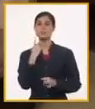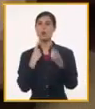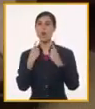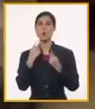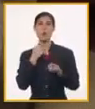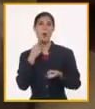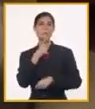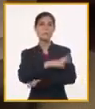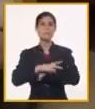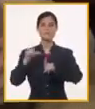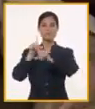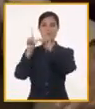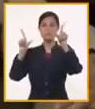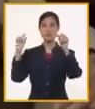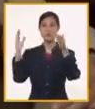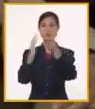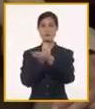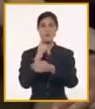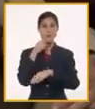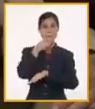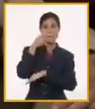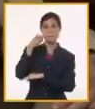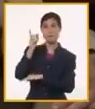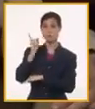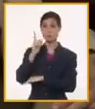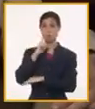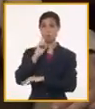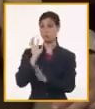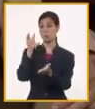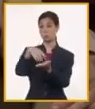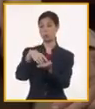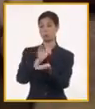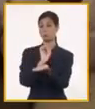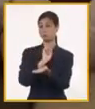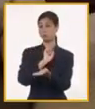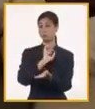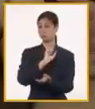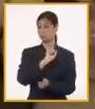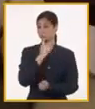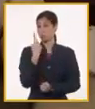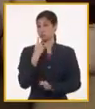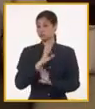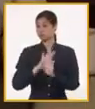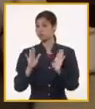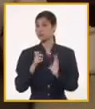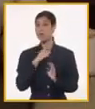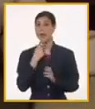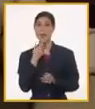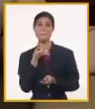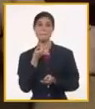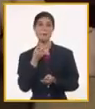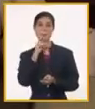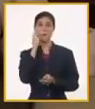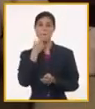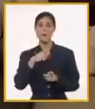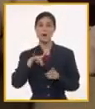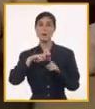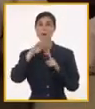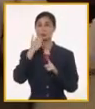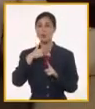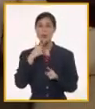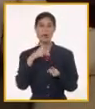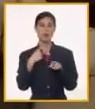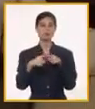deduzco que habían estado en la invasión, porque hablaban de Caimito, hablaban de Bauta. No, en Bauta se supone que se